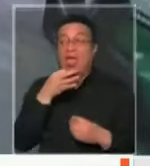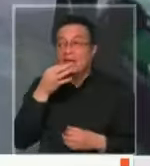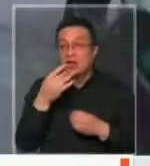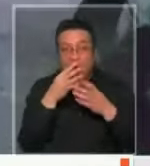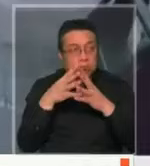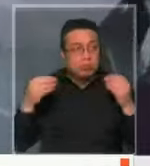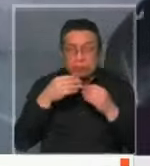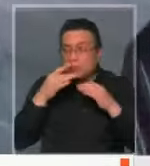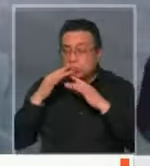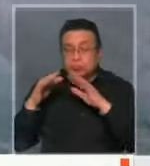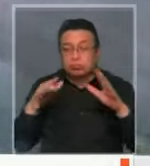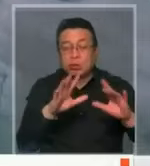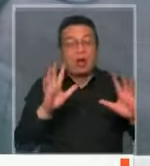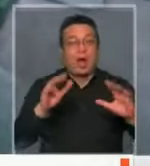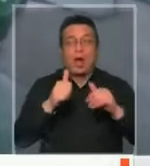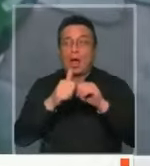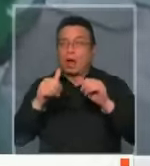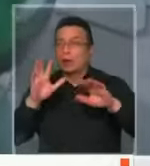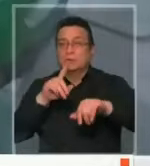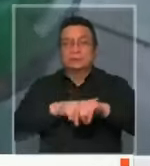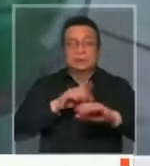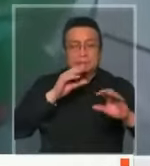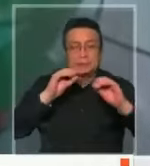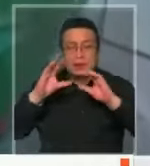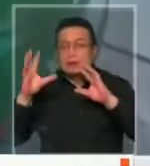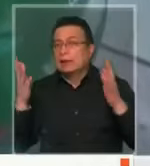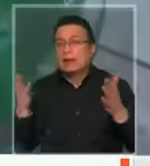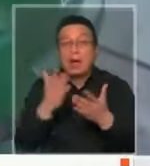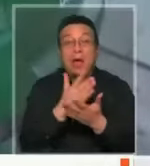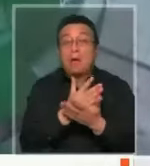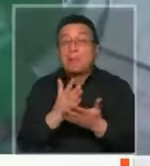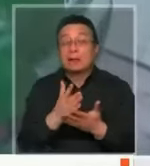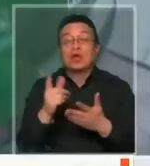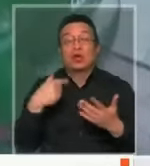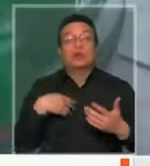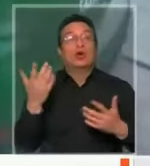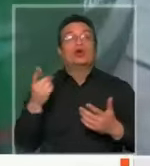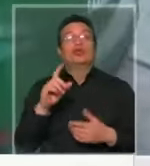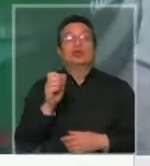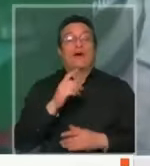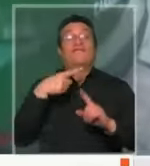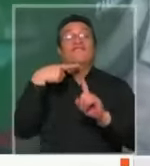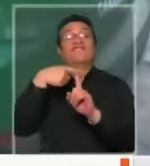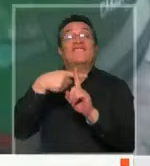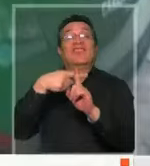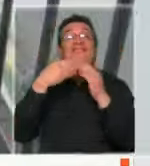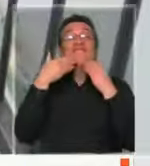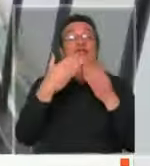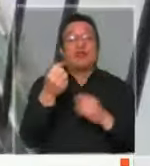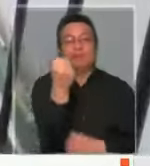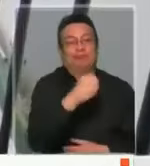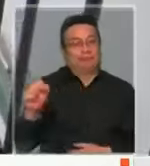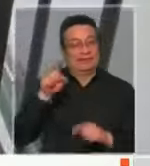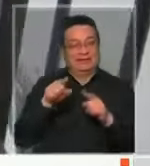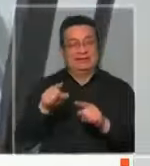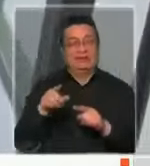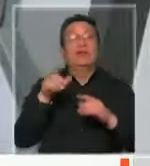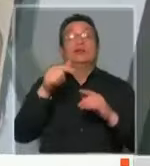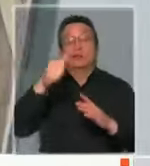las autoridades quisieron ir aclarando con el paso de los minutos que se trataba de un quebrantamiento de beneficios. ¿Qué quiere decir? Que ellos cumplían su